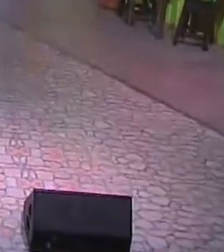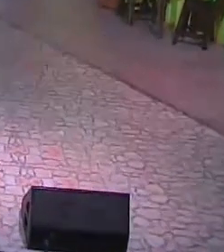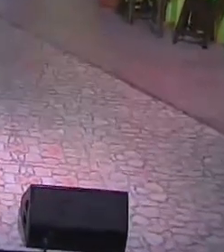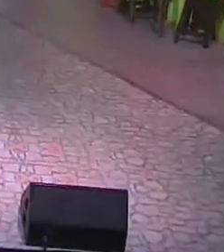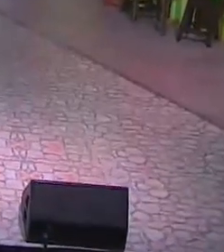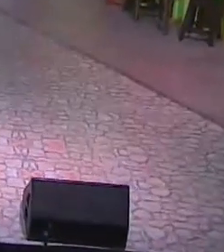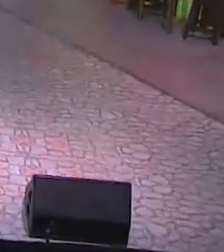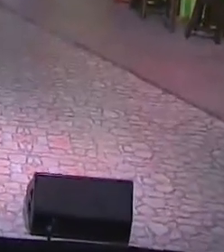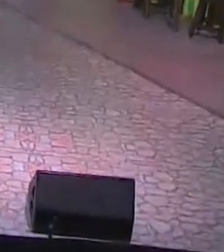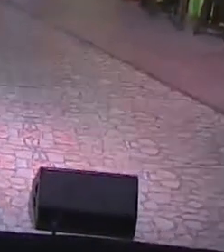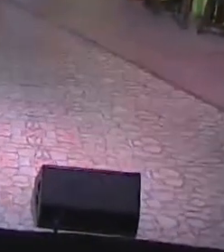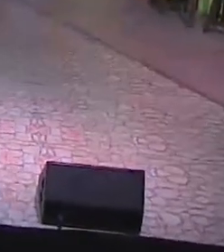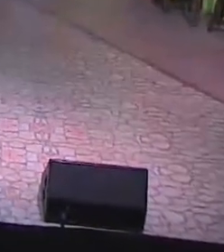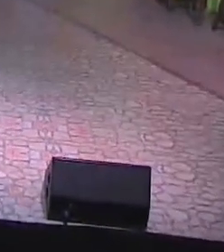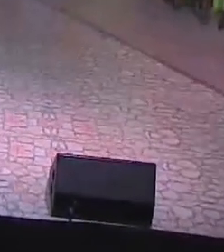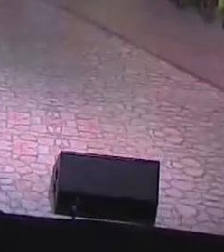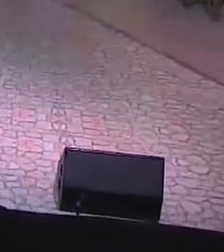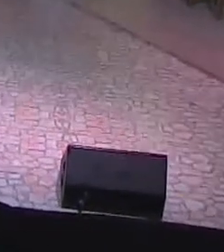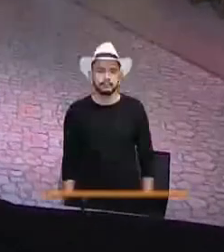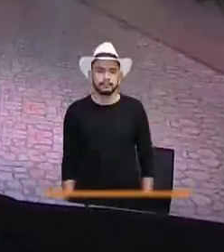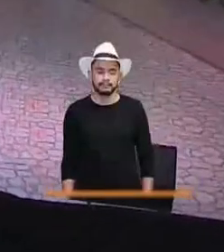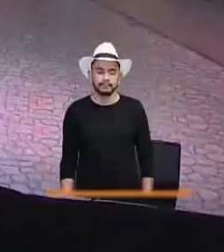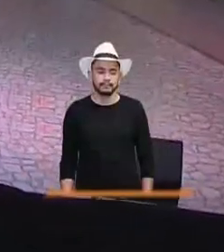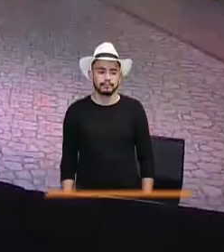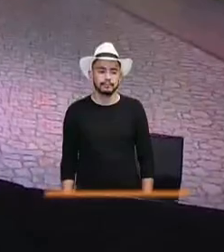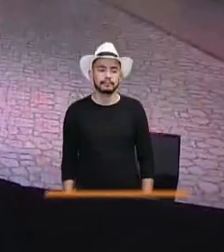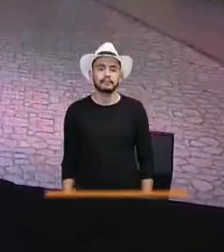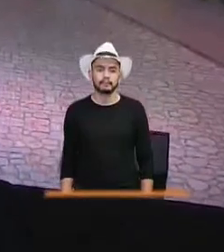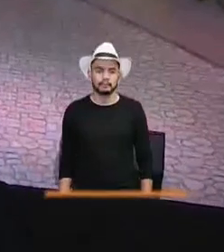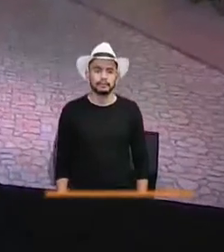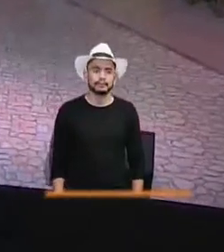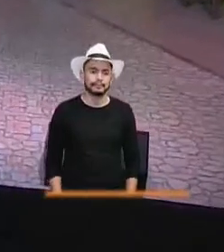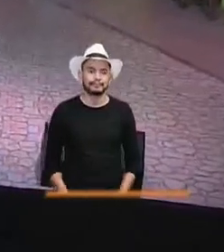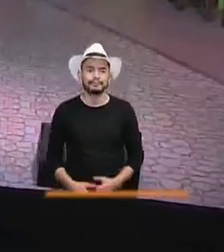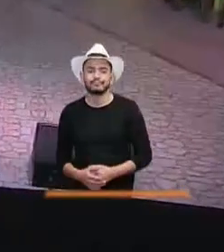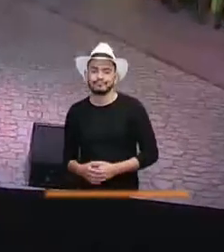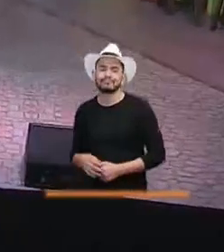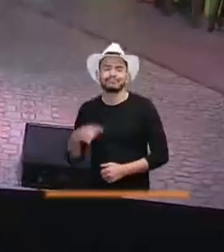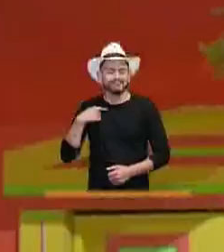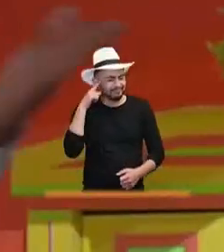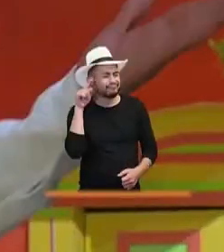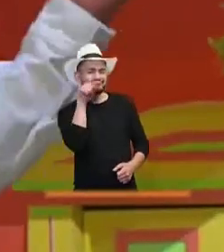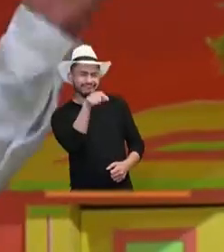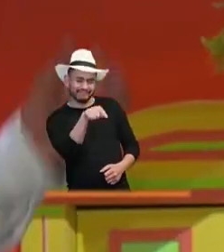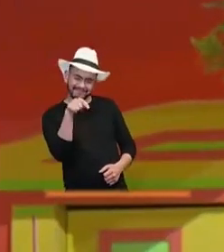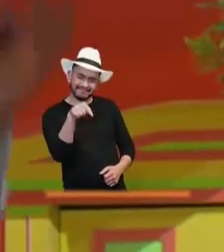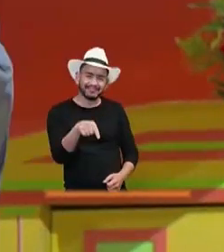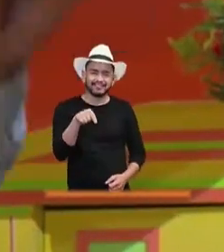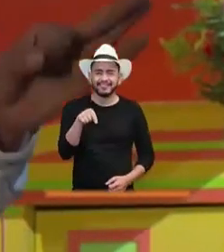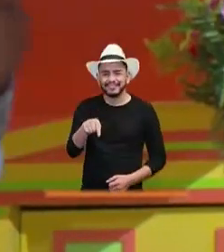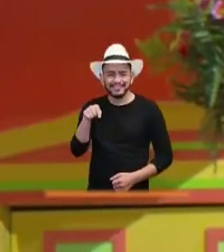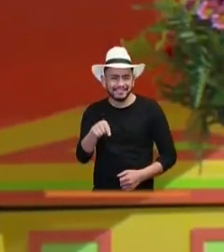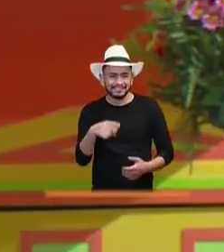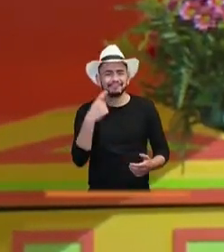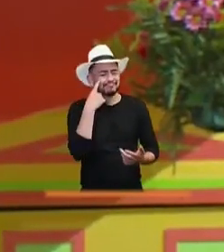Yo este año no vine únicamente a exigirme, fue a complacerlos